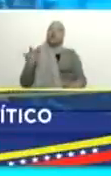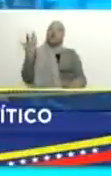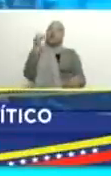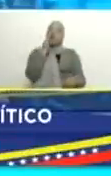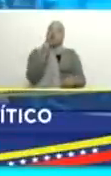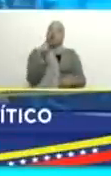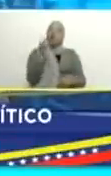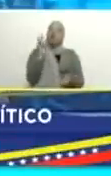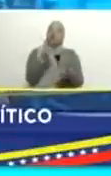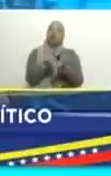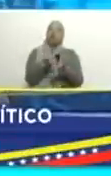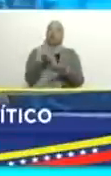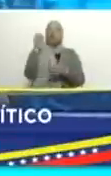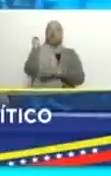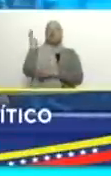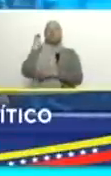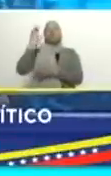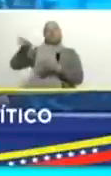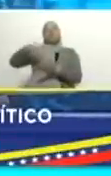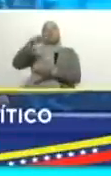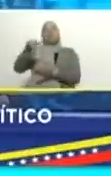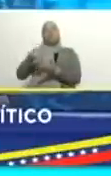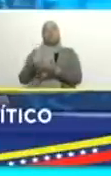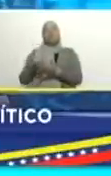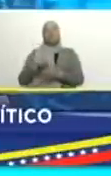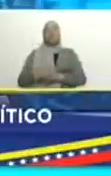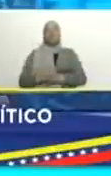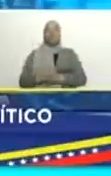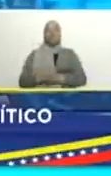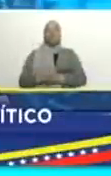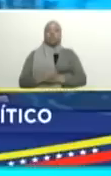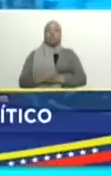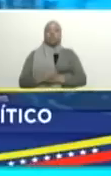consenso, le digo a la Asamblea Nacional,